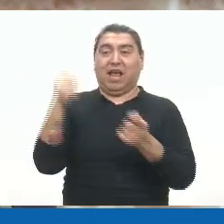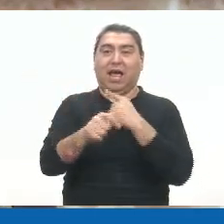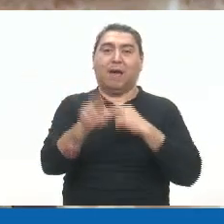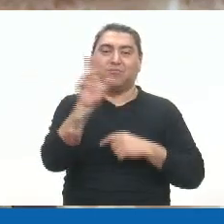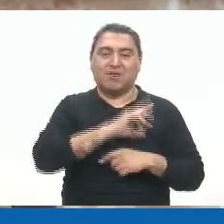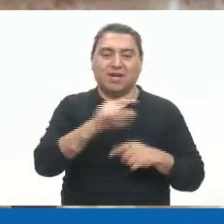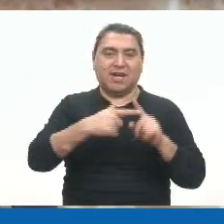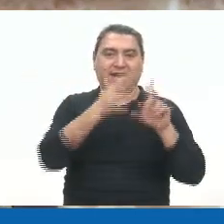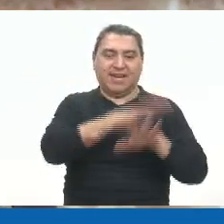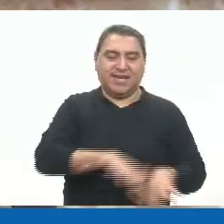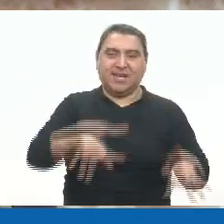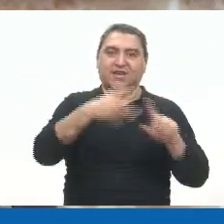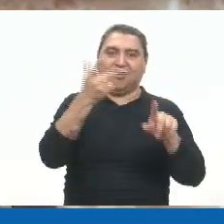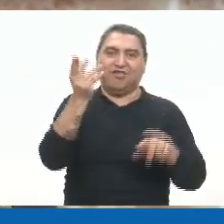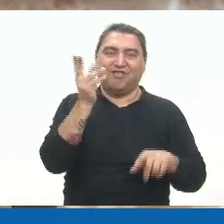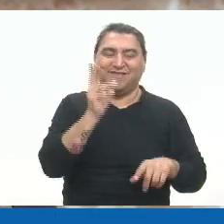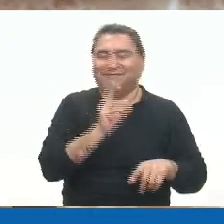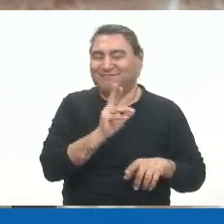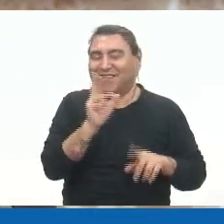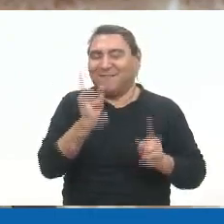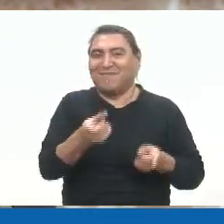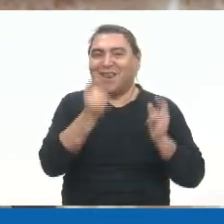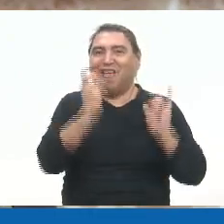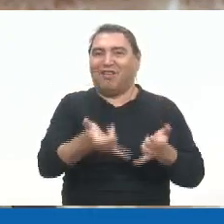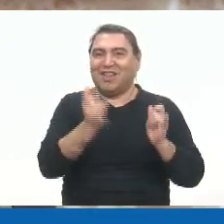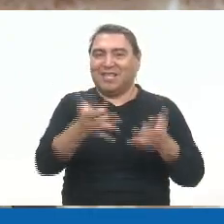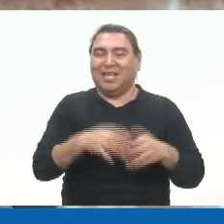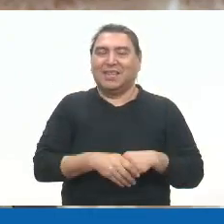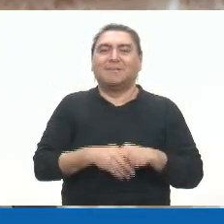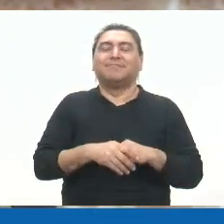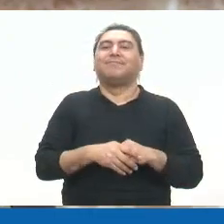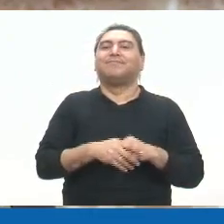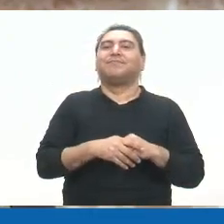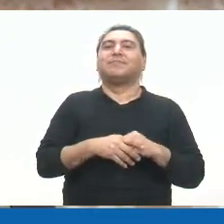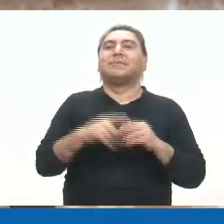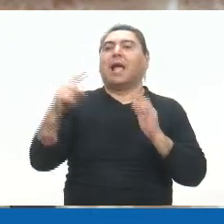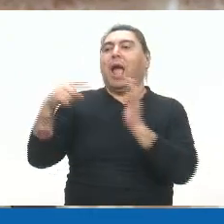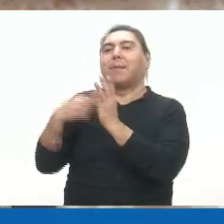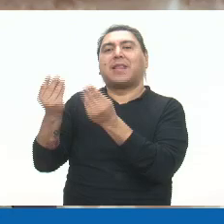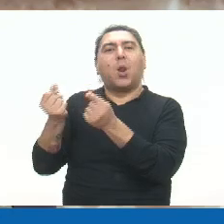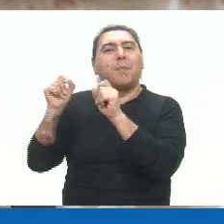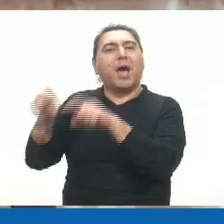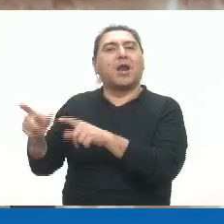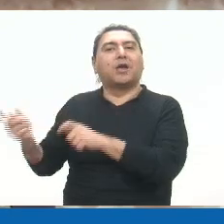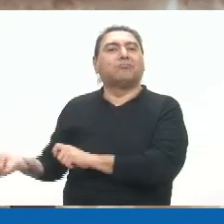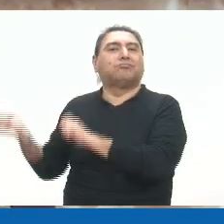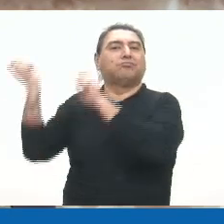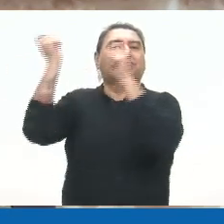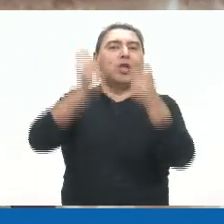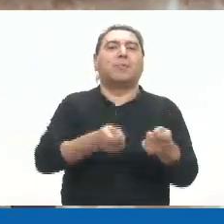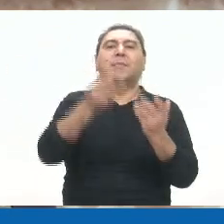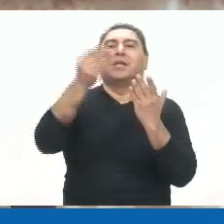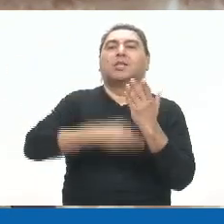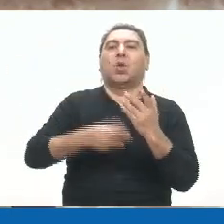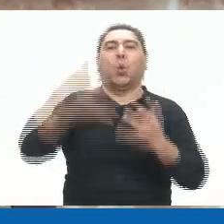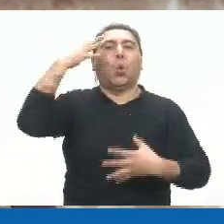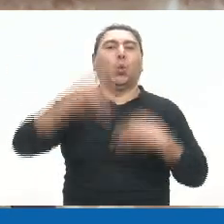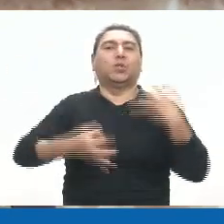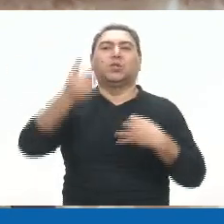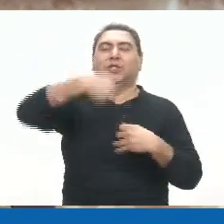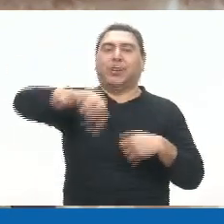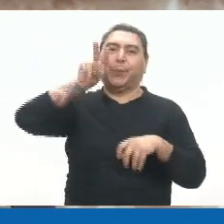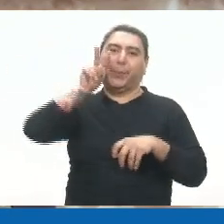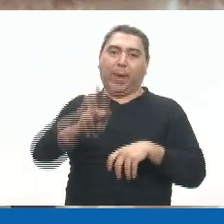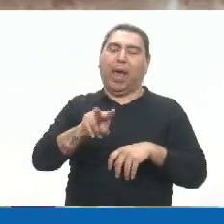niños a las niñas y a los adolescentes pasa de capital humano al Ministerio de Justicia ustedes pudieron